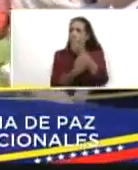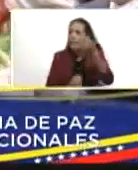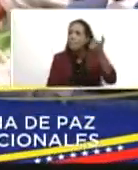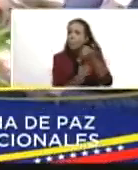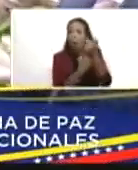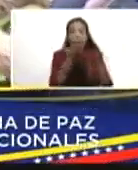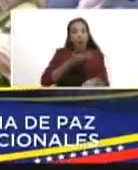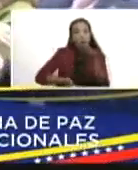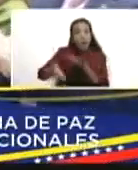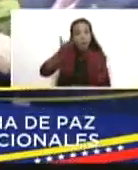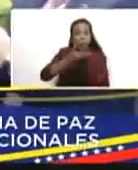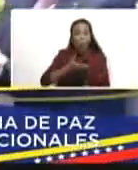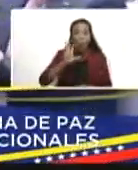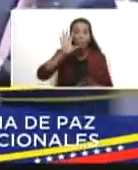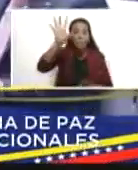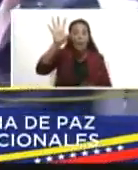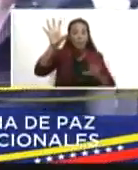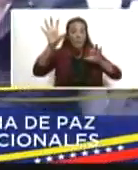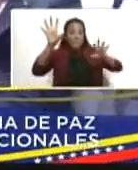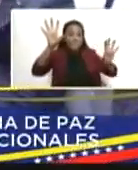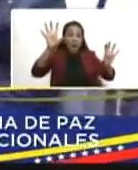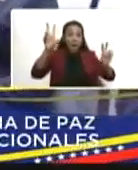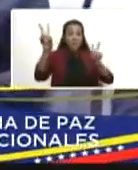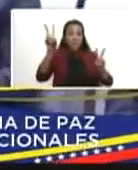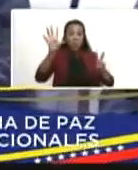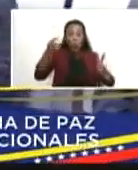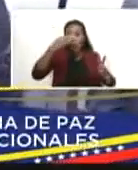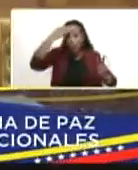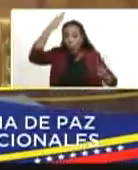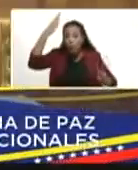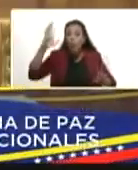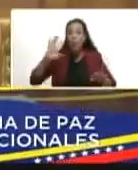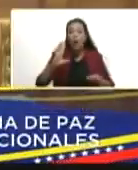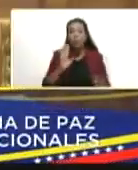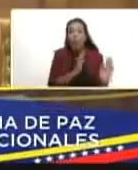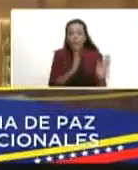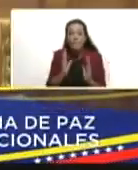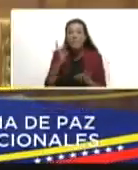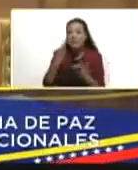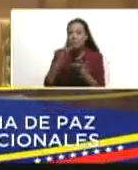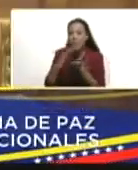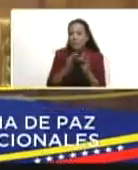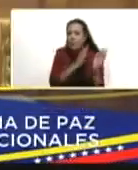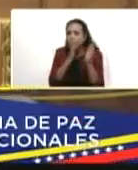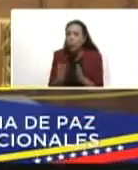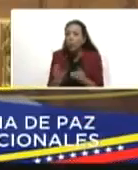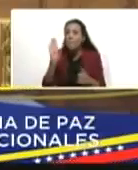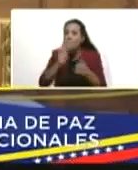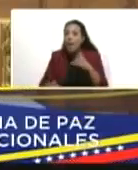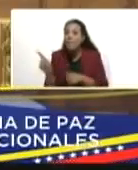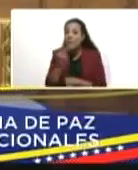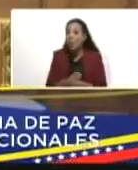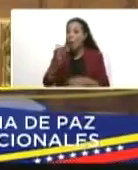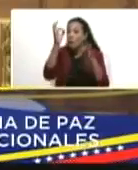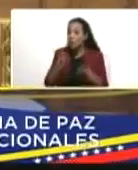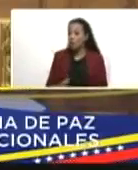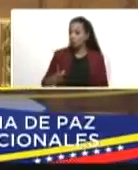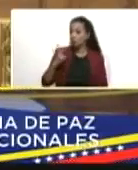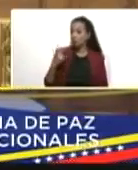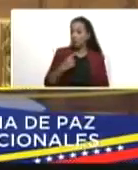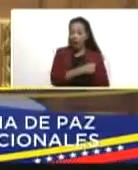las relaciones luego avanzado el mes de septiembre estuvimos en una visita oficial a